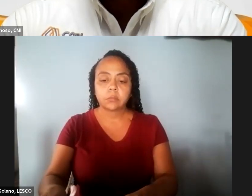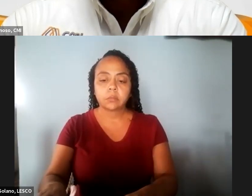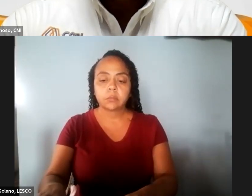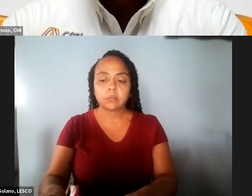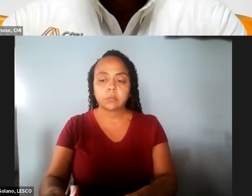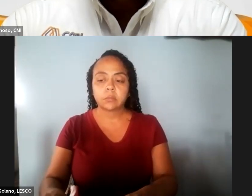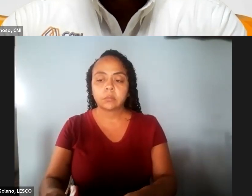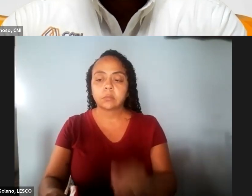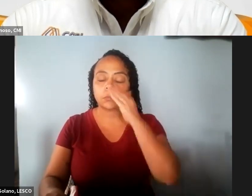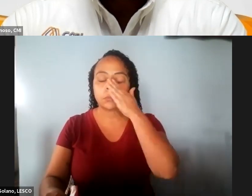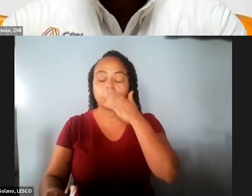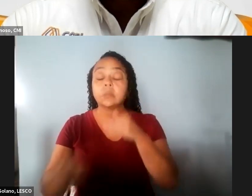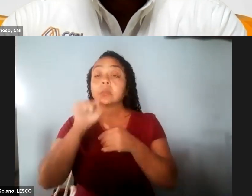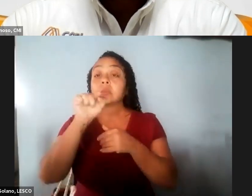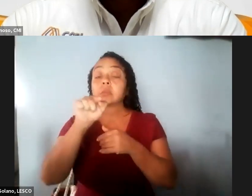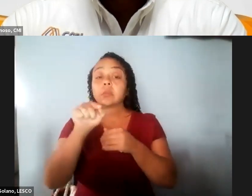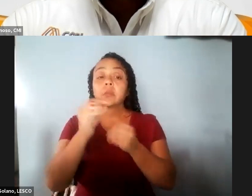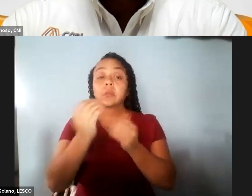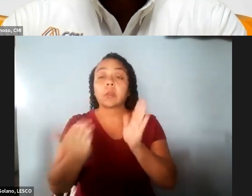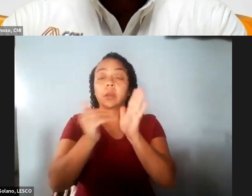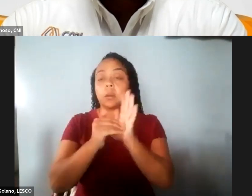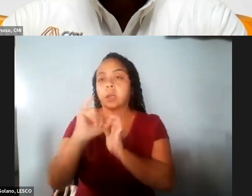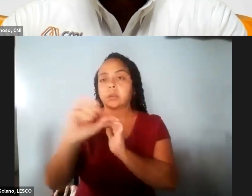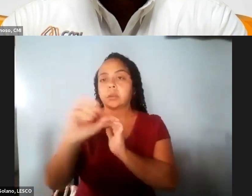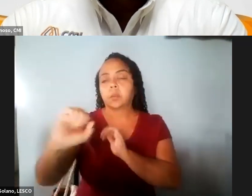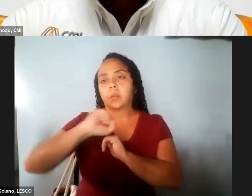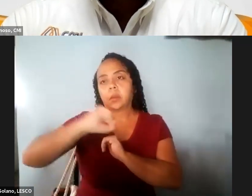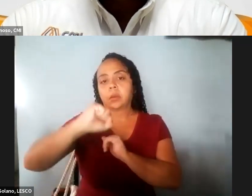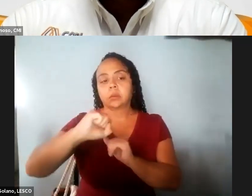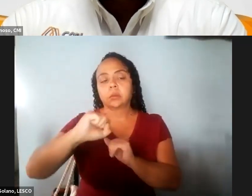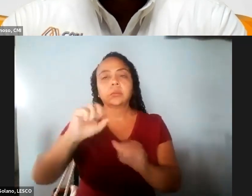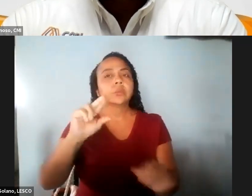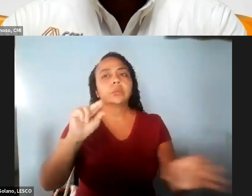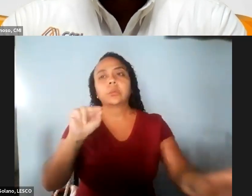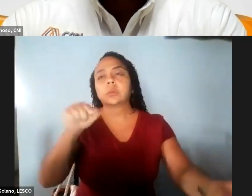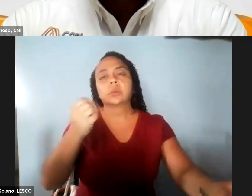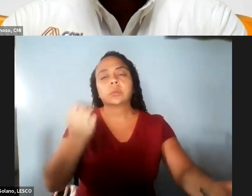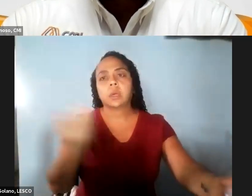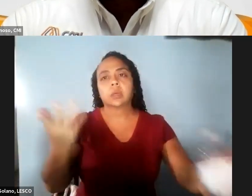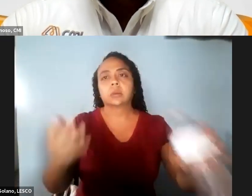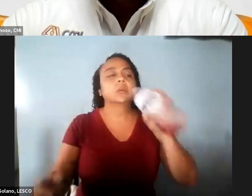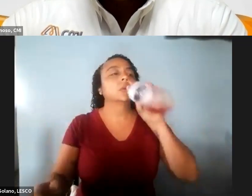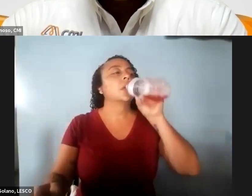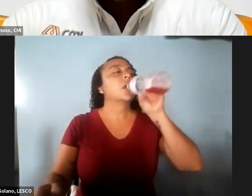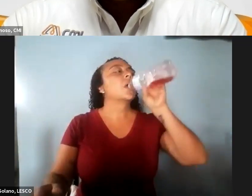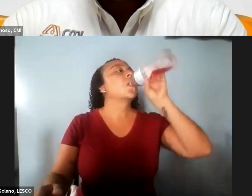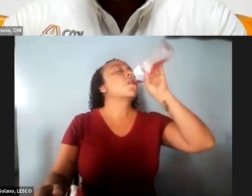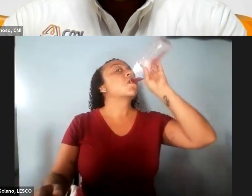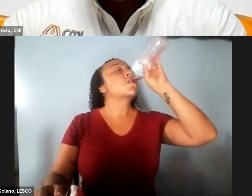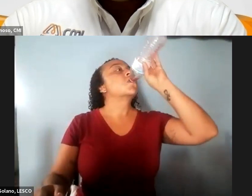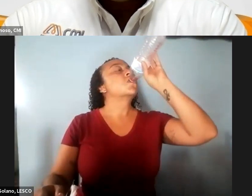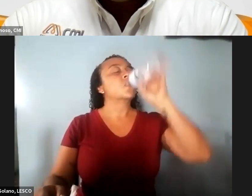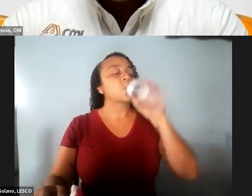es el rey tuvo en ganancia no no es un no es un gasto sino que es una inversión con